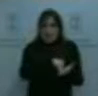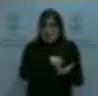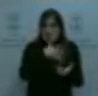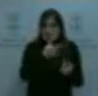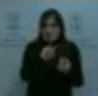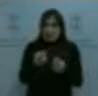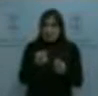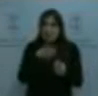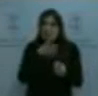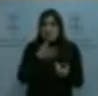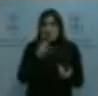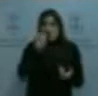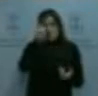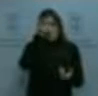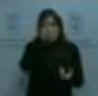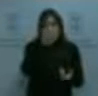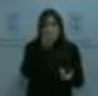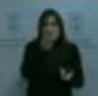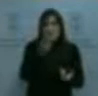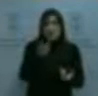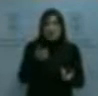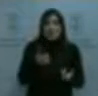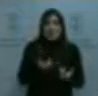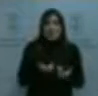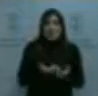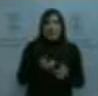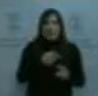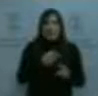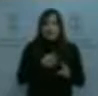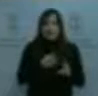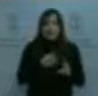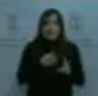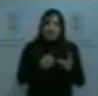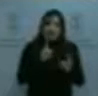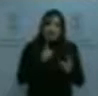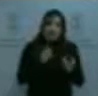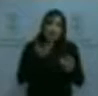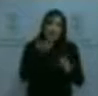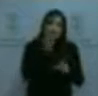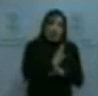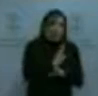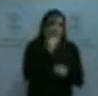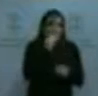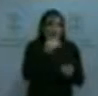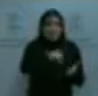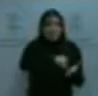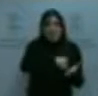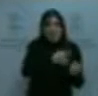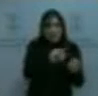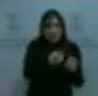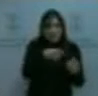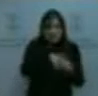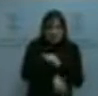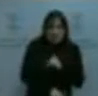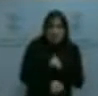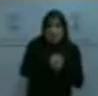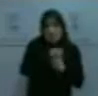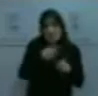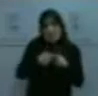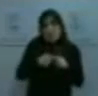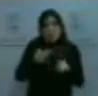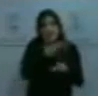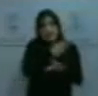amplio que el resultado de la moción y que la moción se queda corta, se ha dicho aquí, en los temas que plantea. Prácticamente al final se refiere tres puntos de